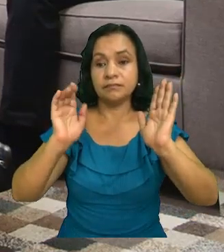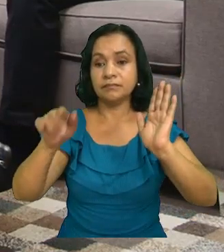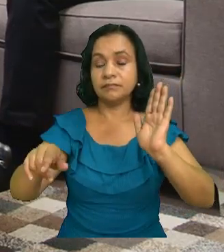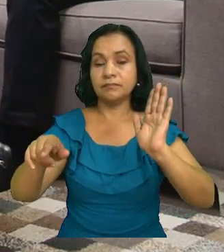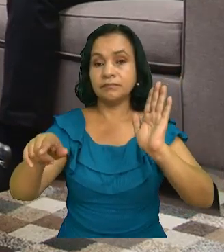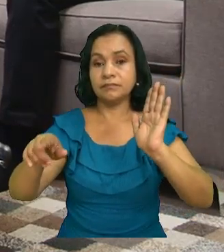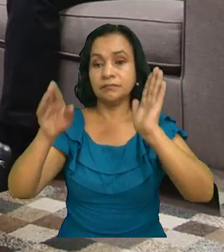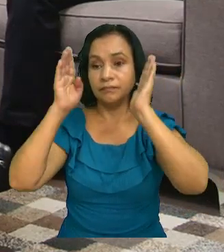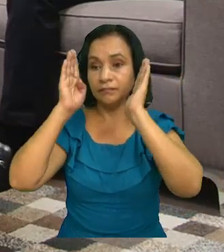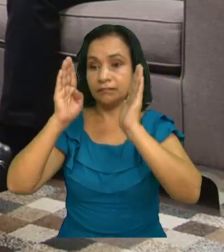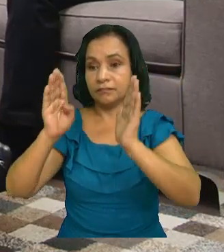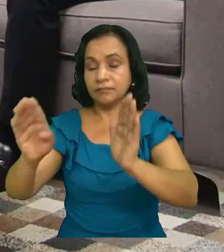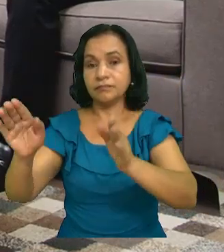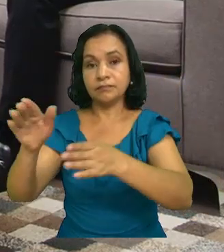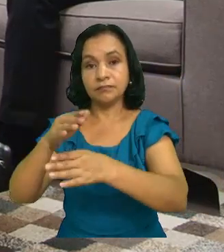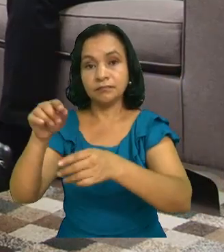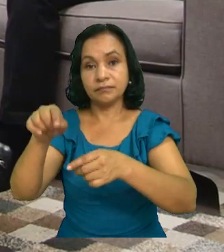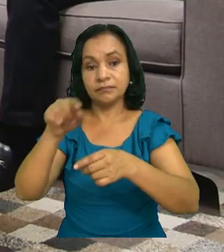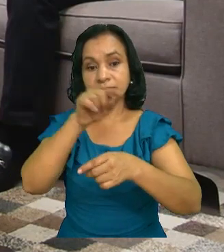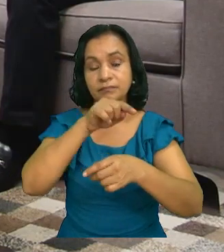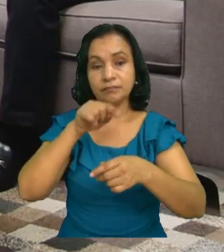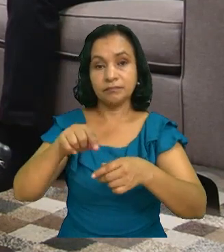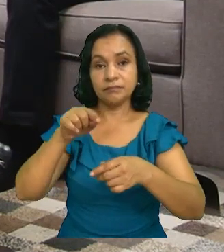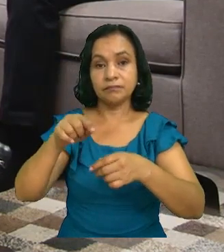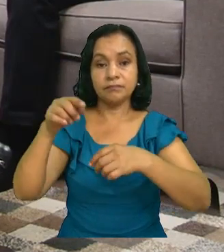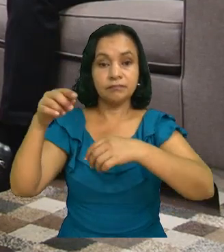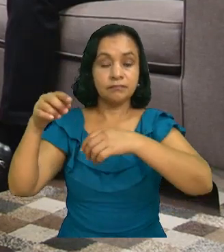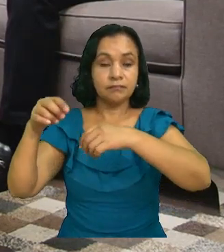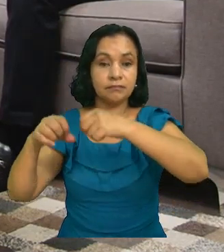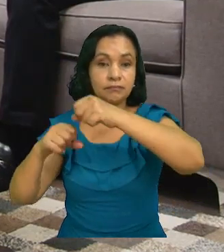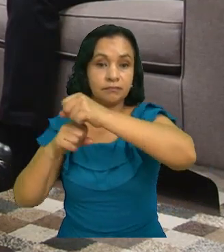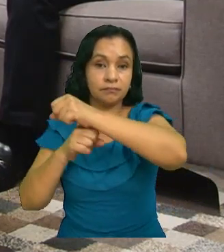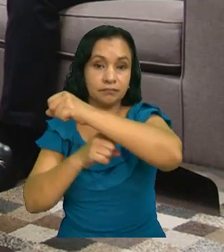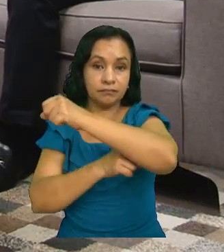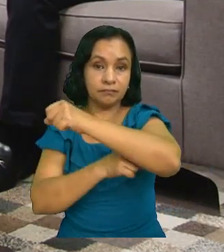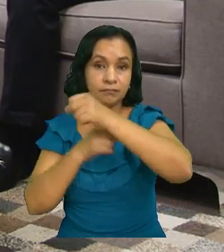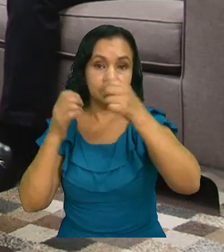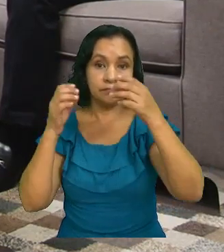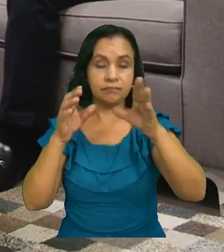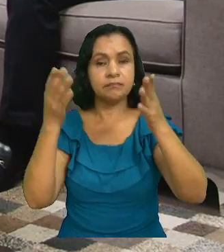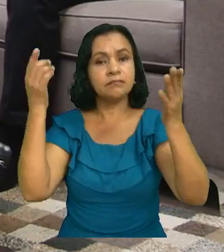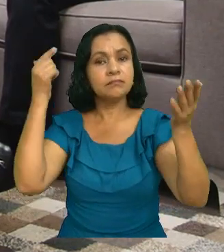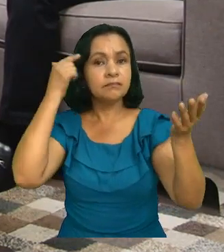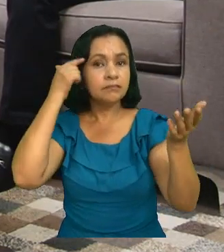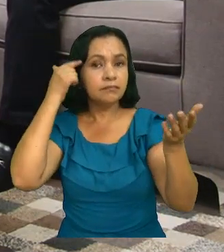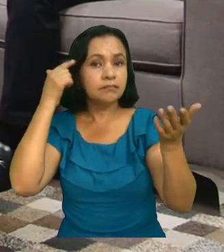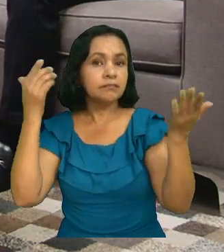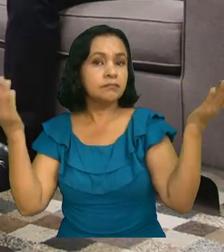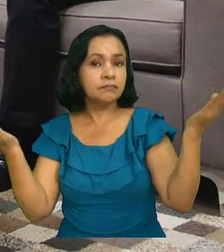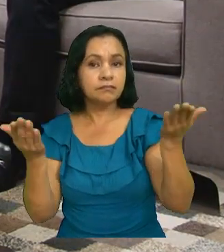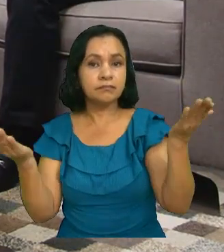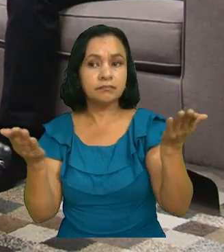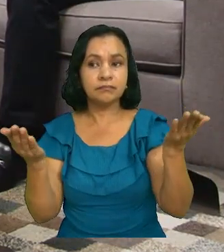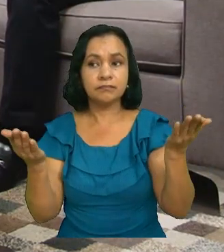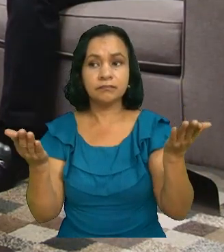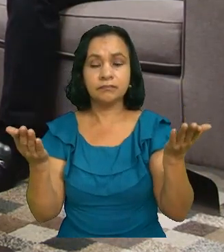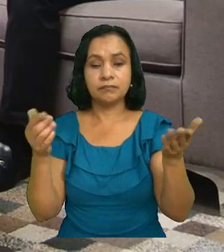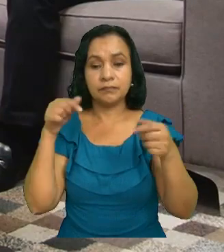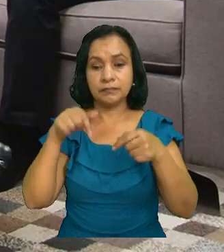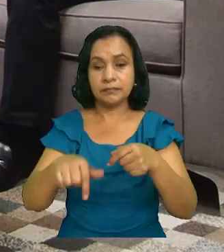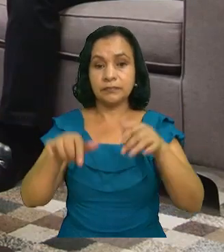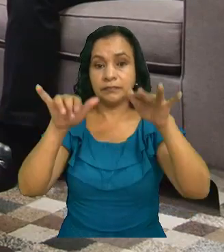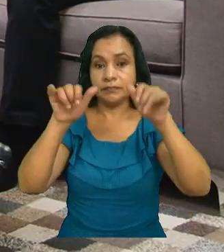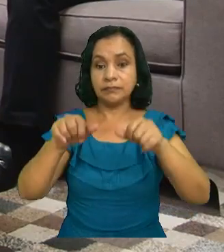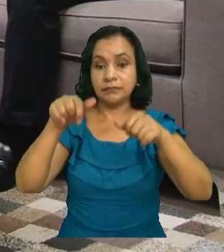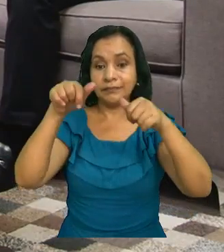logístico que incluye un puerto en el Caribe, estamos pensando no en el corto plazo, en